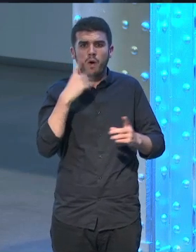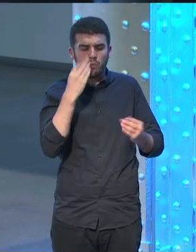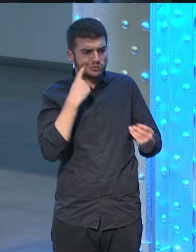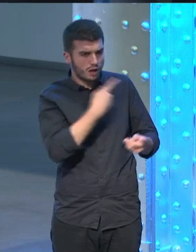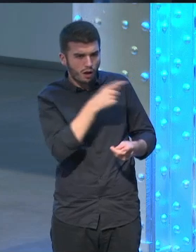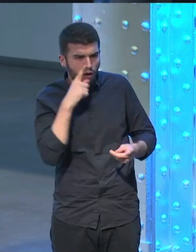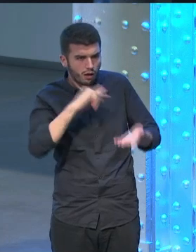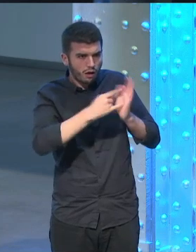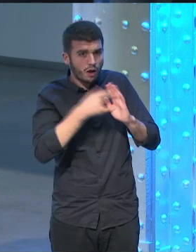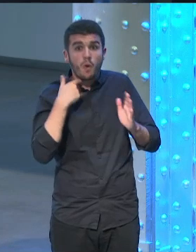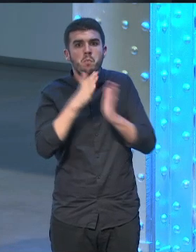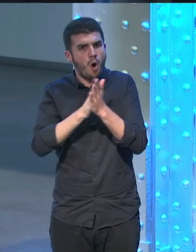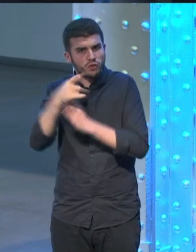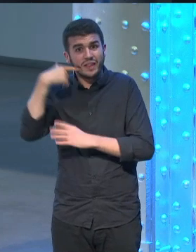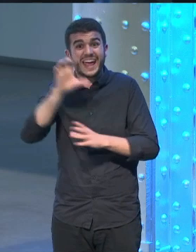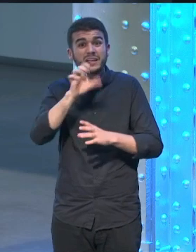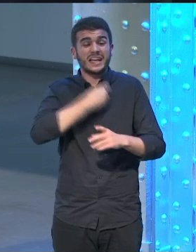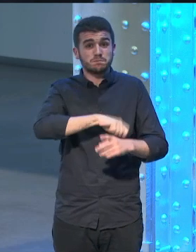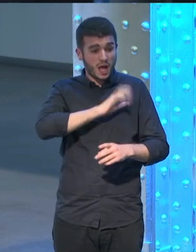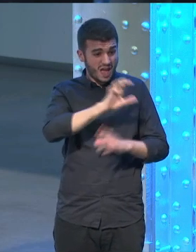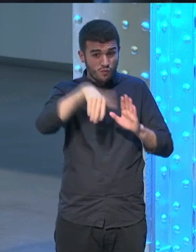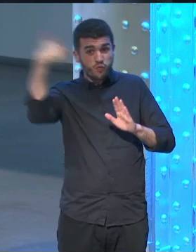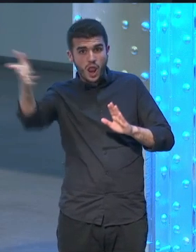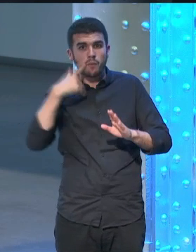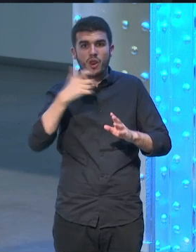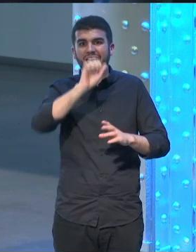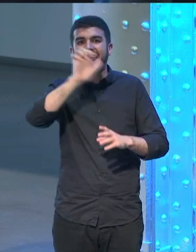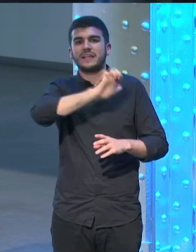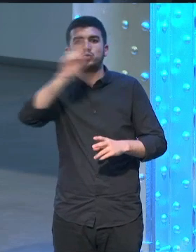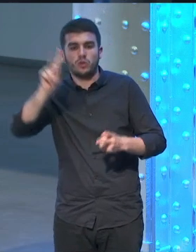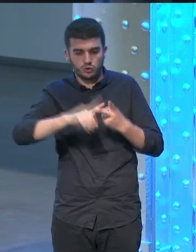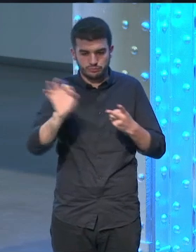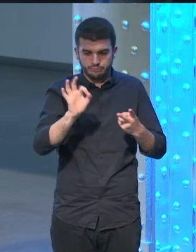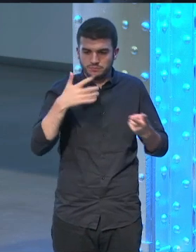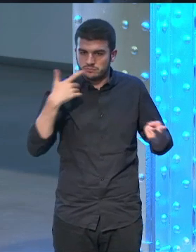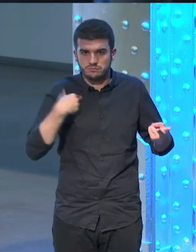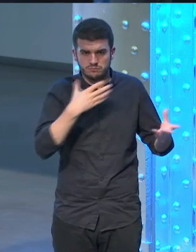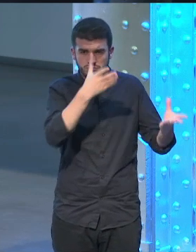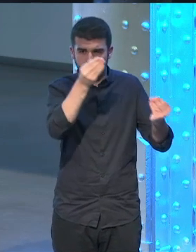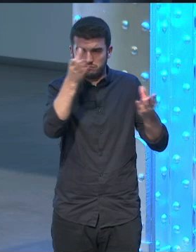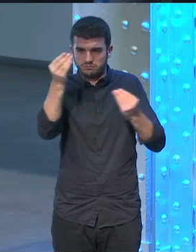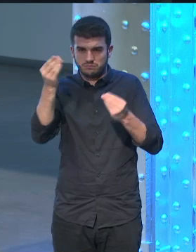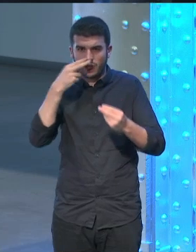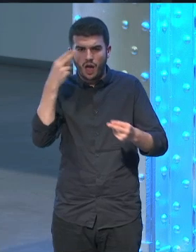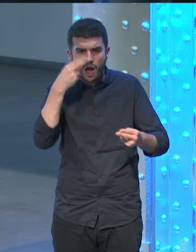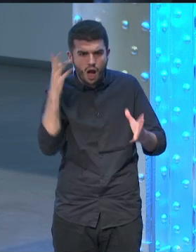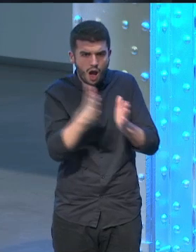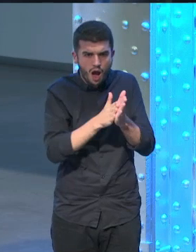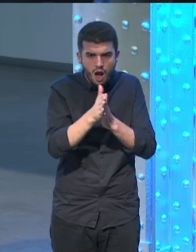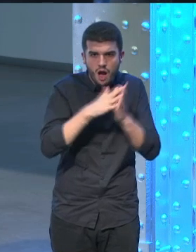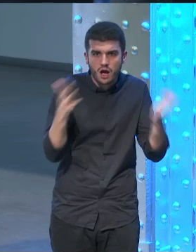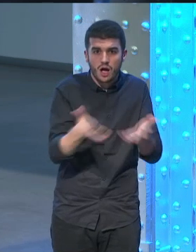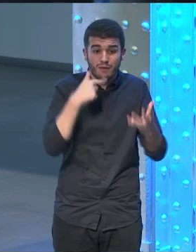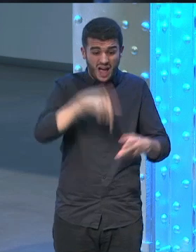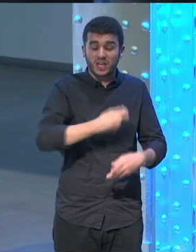muy motivadas fuera de España. Vayamos a Latinoamérica o vayamos a Estados Unidos y las encontraremos posiblemente investigando donde aquí no pueden investigar